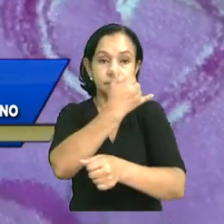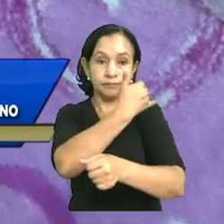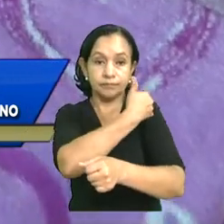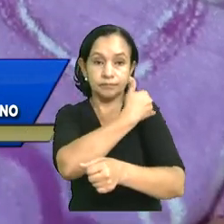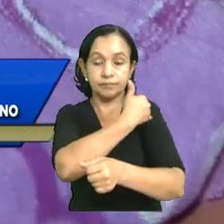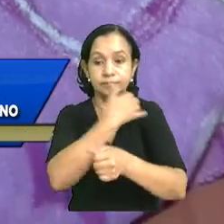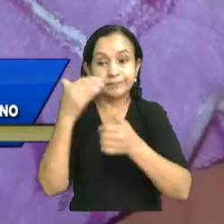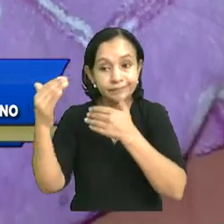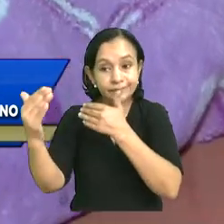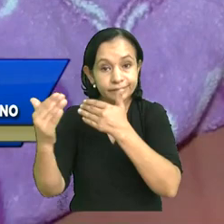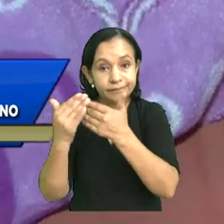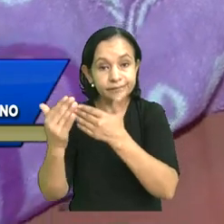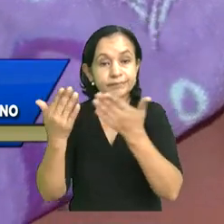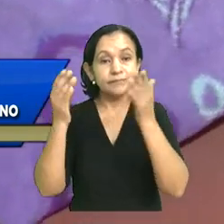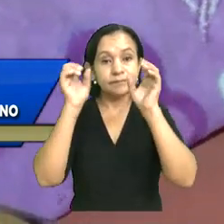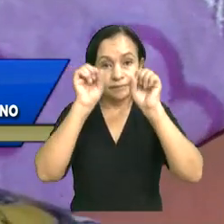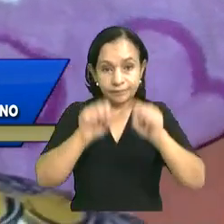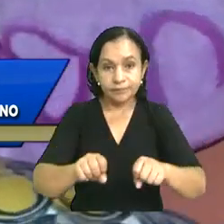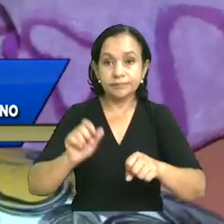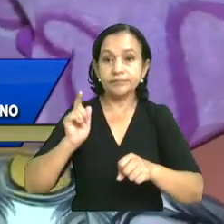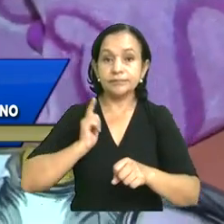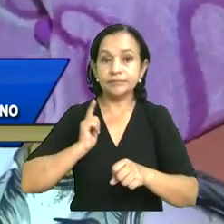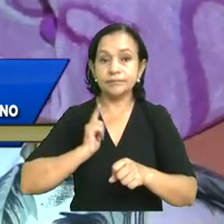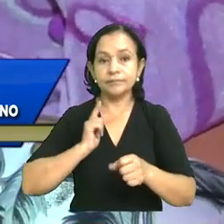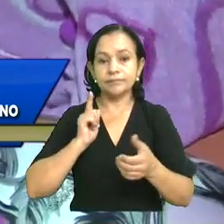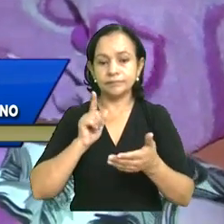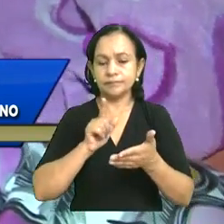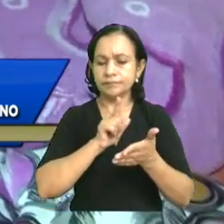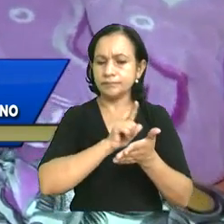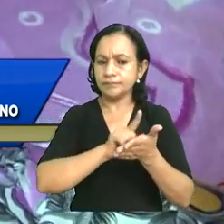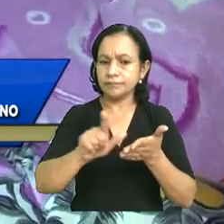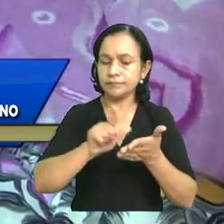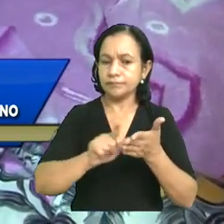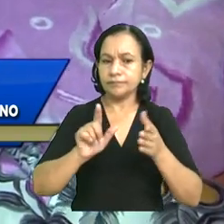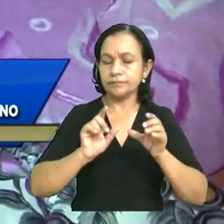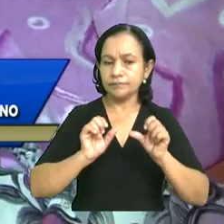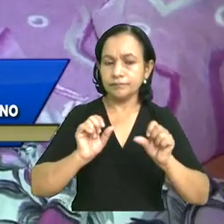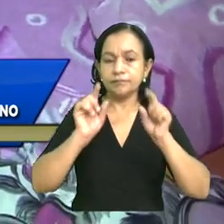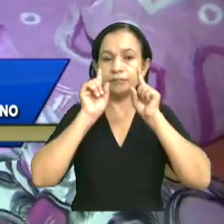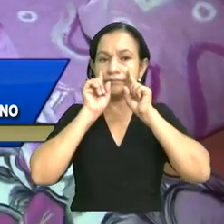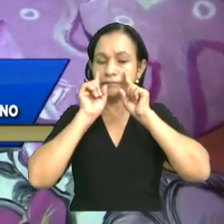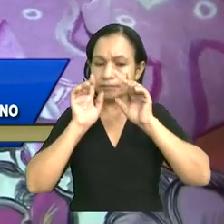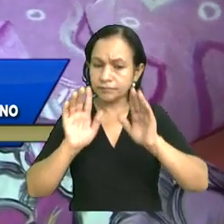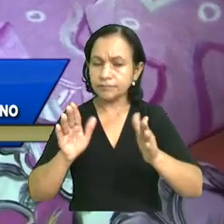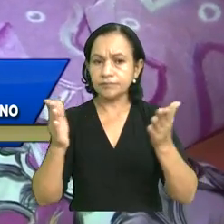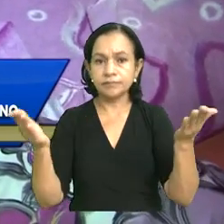ellas tienen inclusive la limpieza permanente, hay una seguridad,